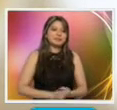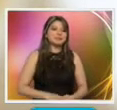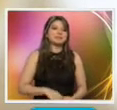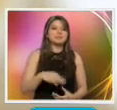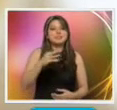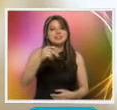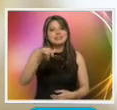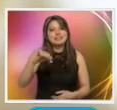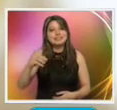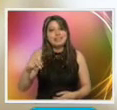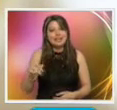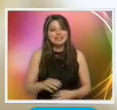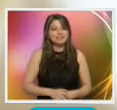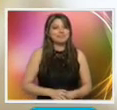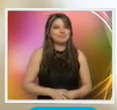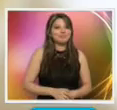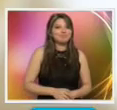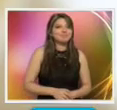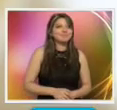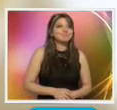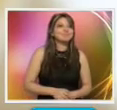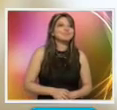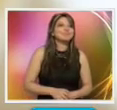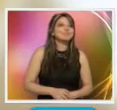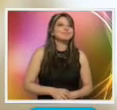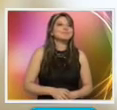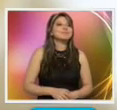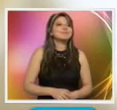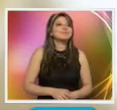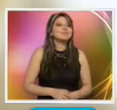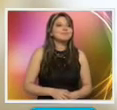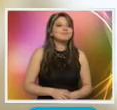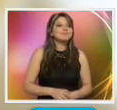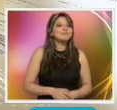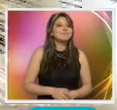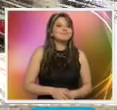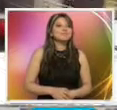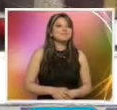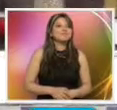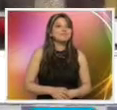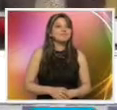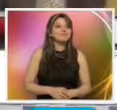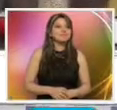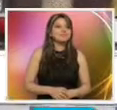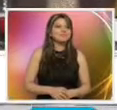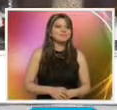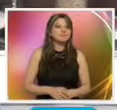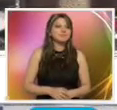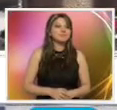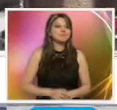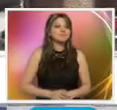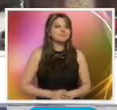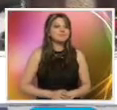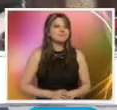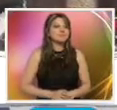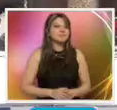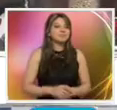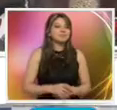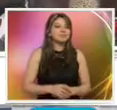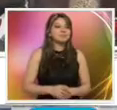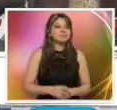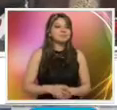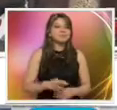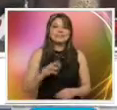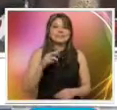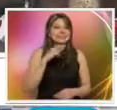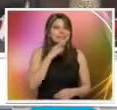por ahí, a disfrutar. Ya estamos en la etapa final de nuestro platillo. Exactamente. Colocamos la tortilla, un poco de mayonesa, un Qué poco de rico, relleno